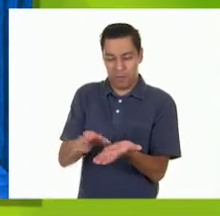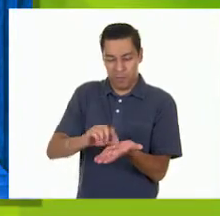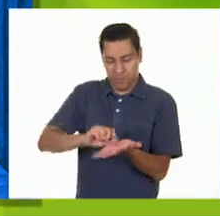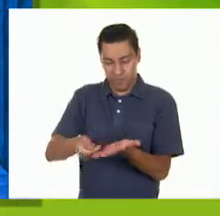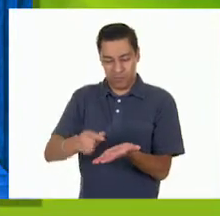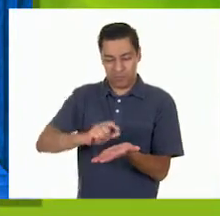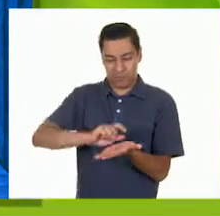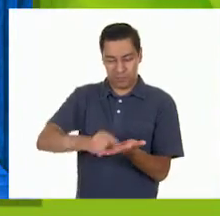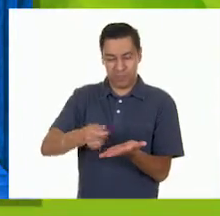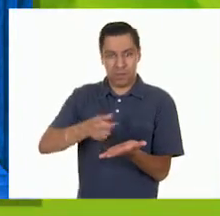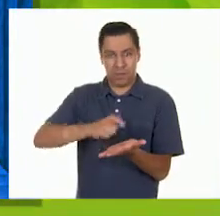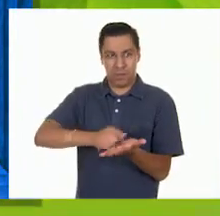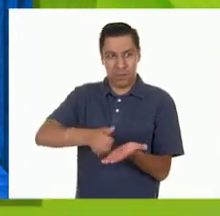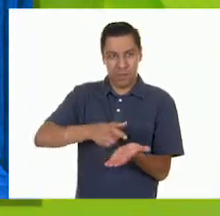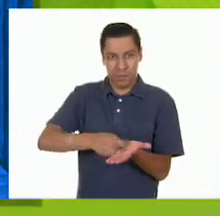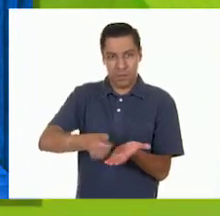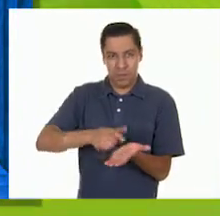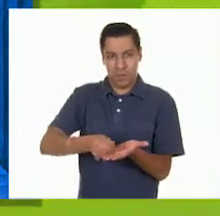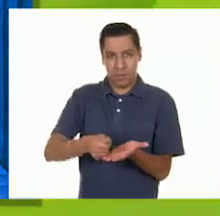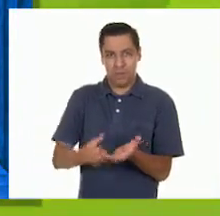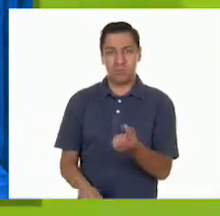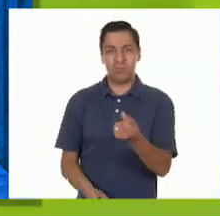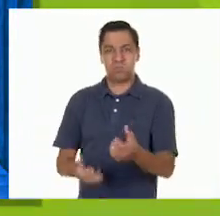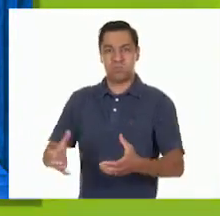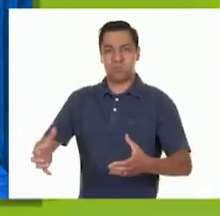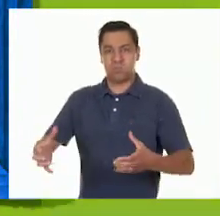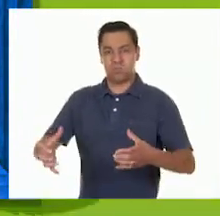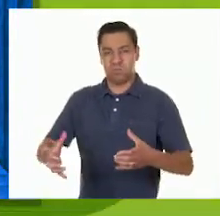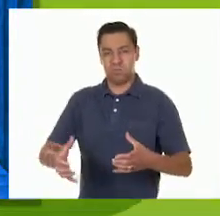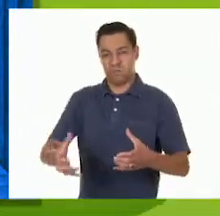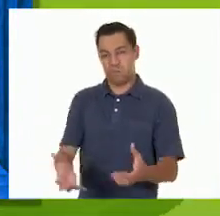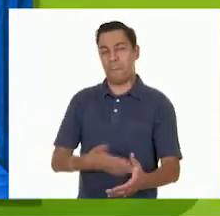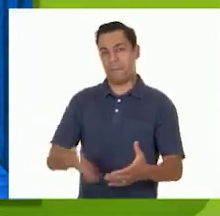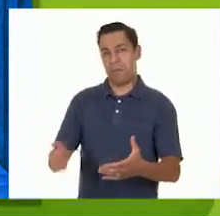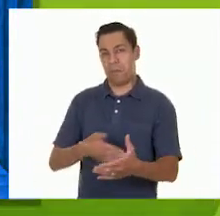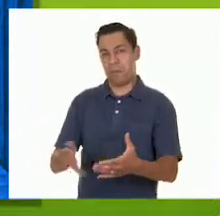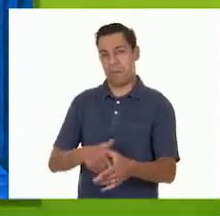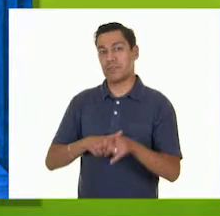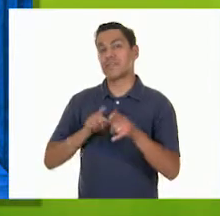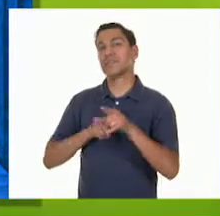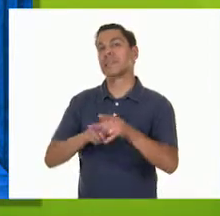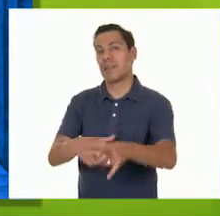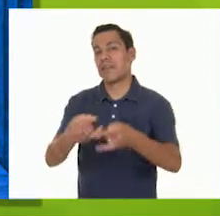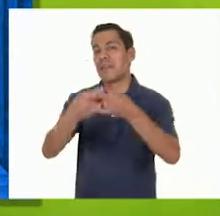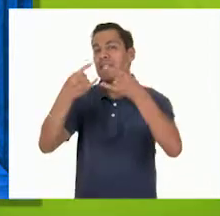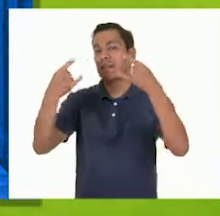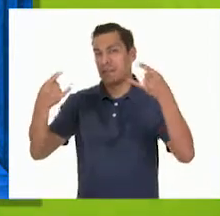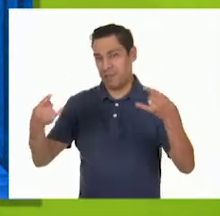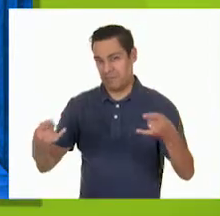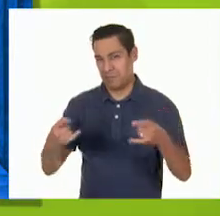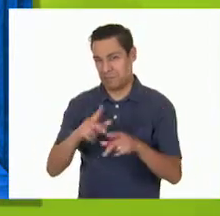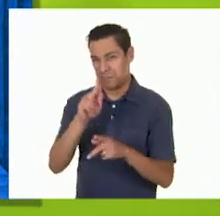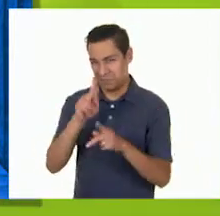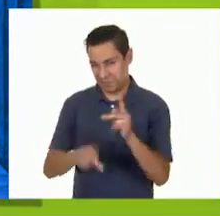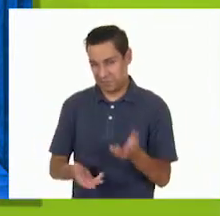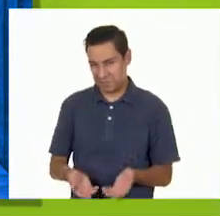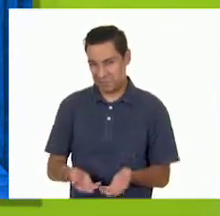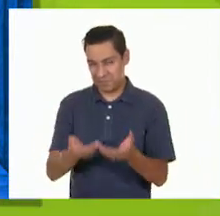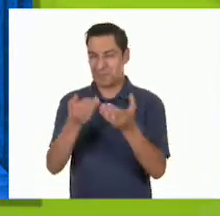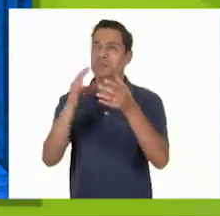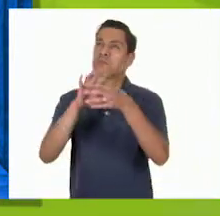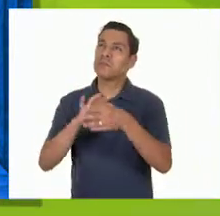sacaba la olla del fútbol y seguía con la que el relato entonces fue que